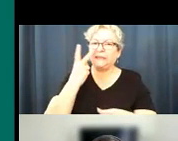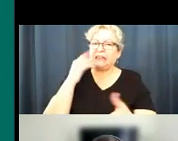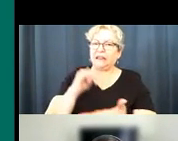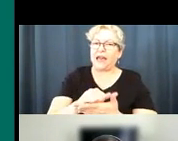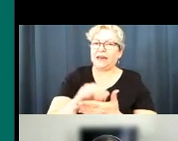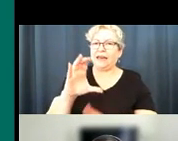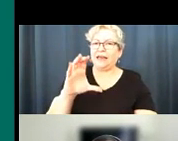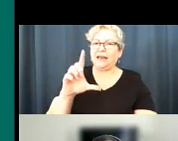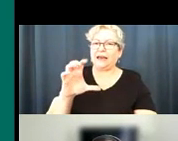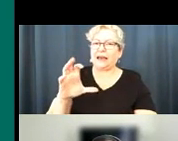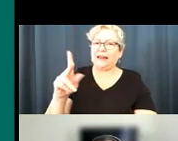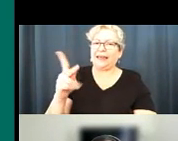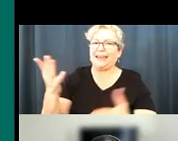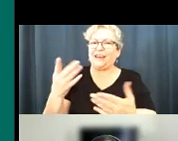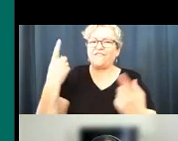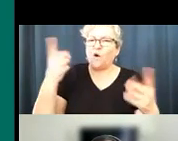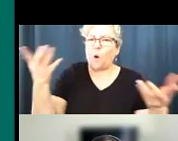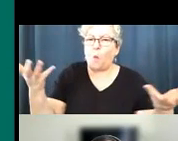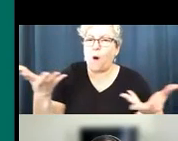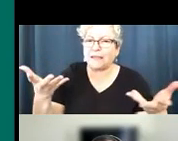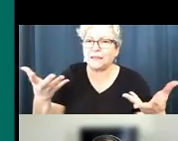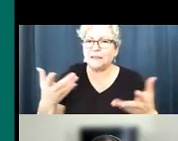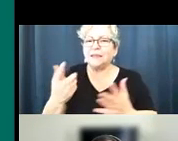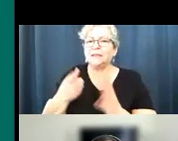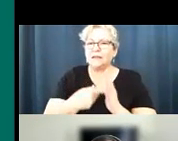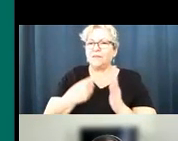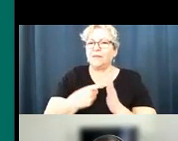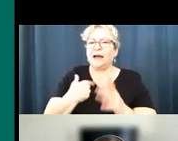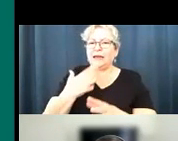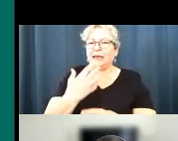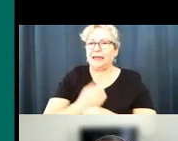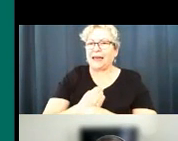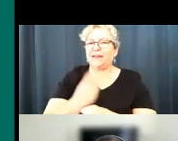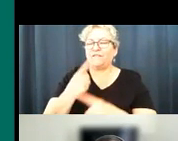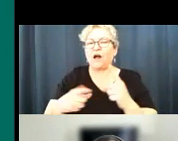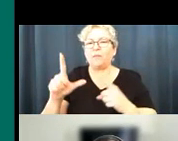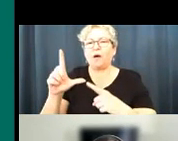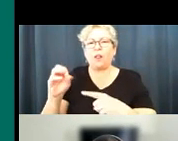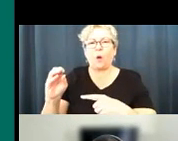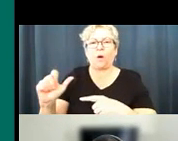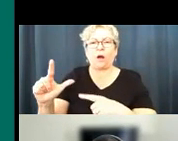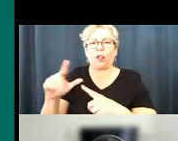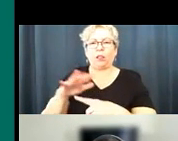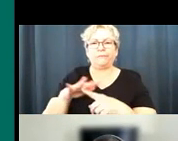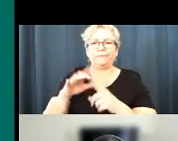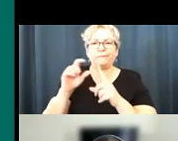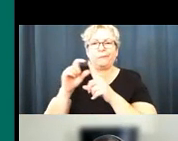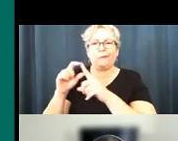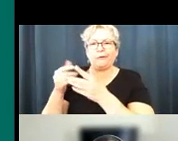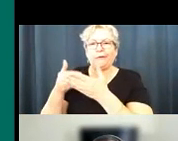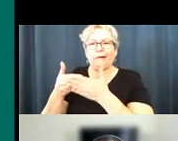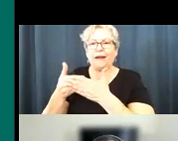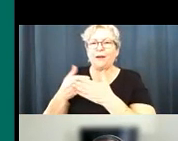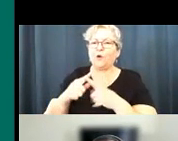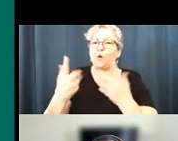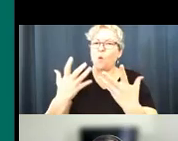yo lo he sacado de mi sistema. Eso de apriete aquí no sirve. Pero